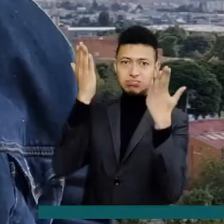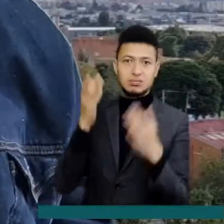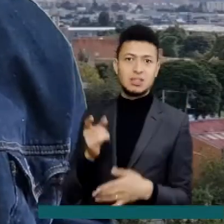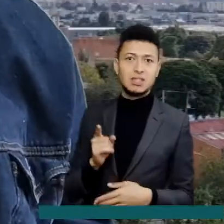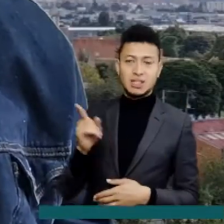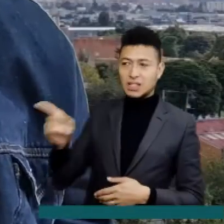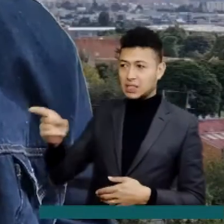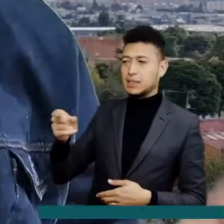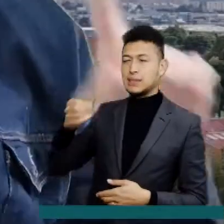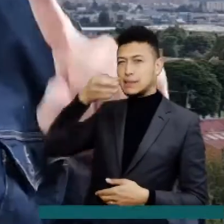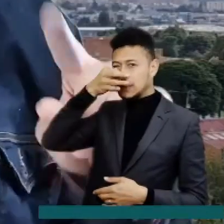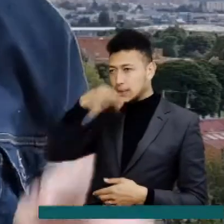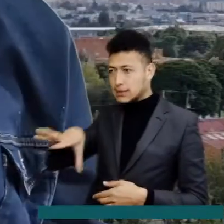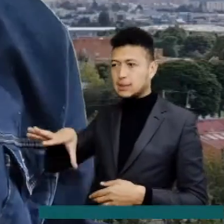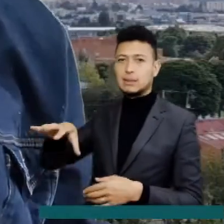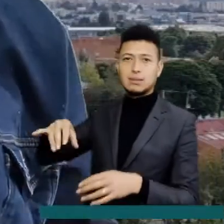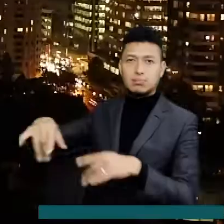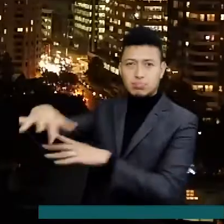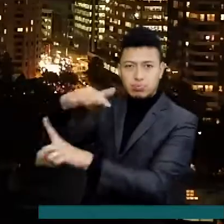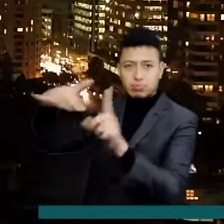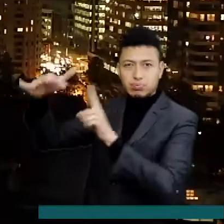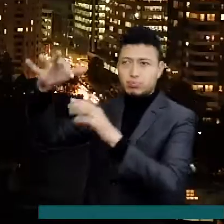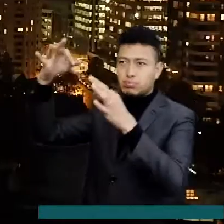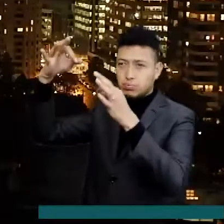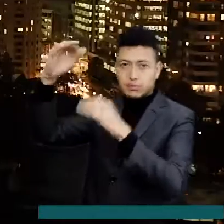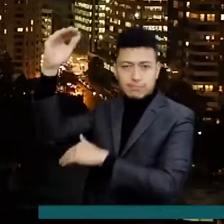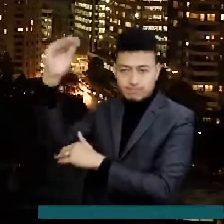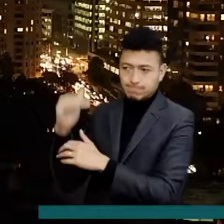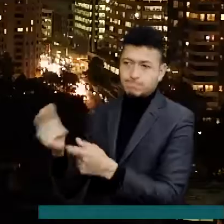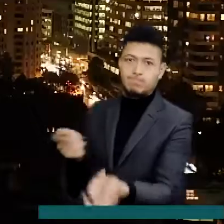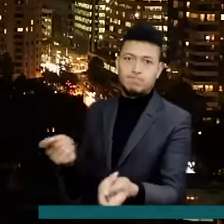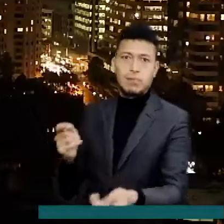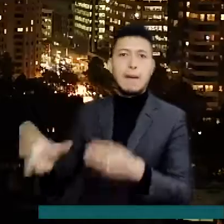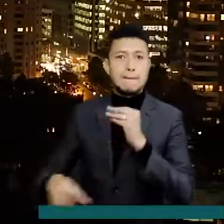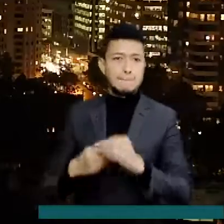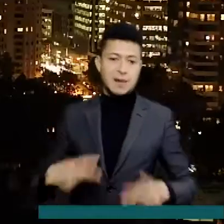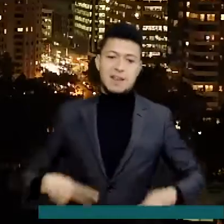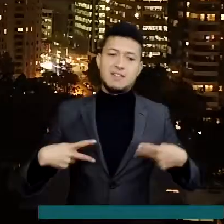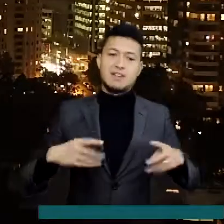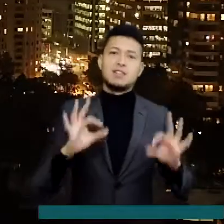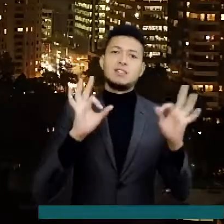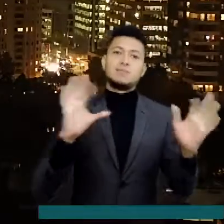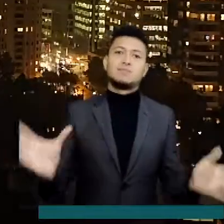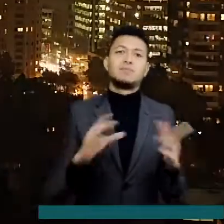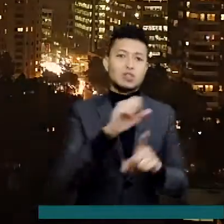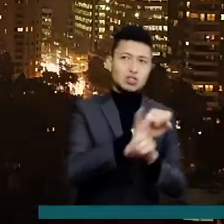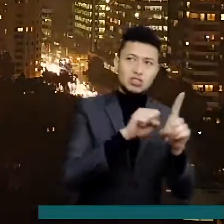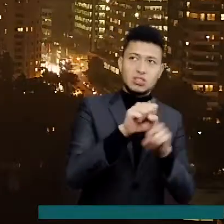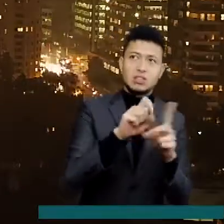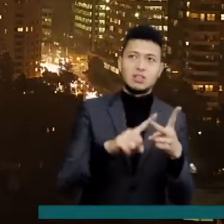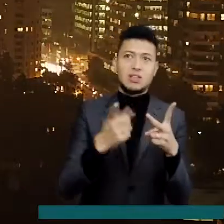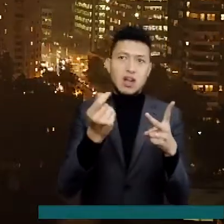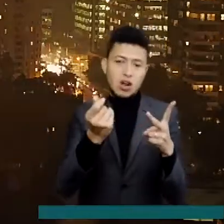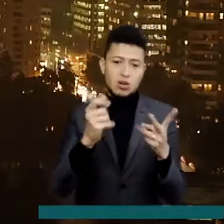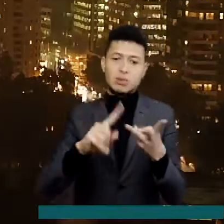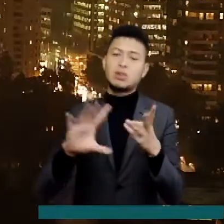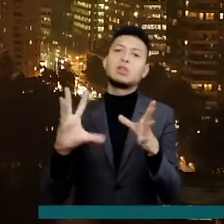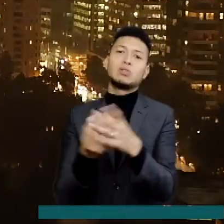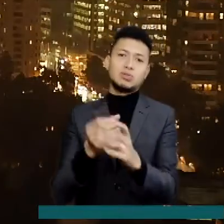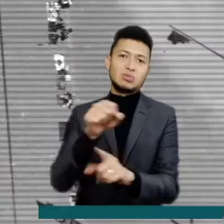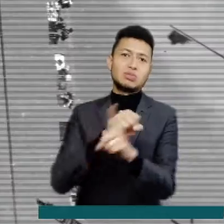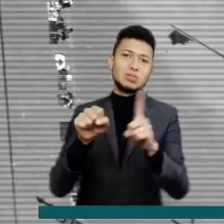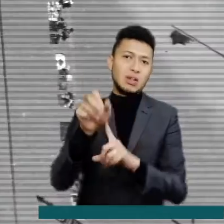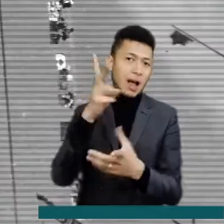residuos y la contaminación y fomentar la calidad de vida en lo social en lo económico pero también en materia de inclusión